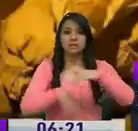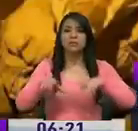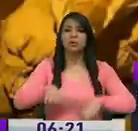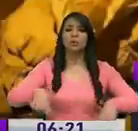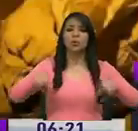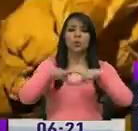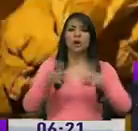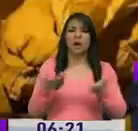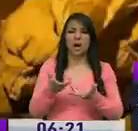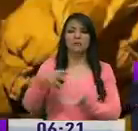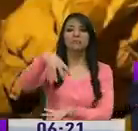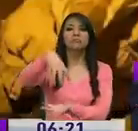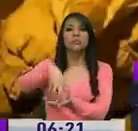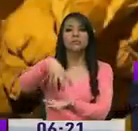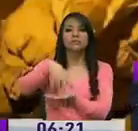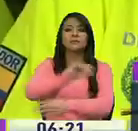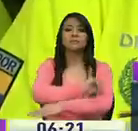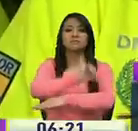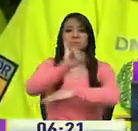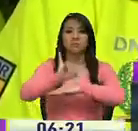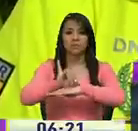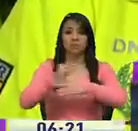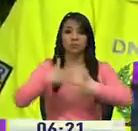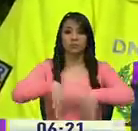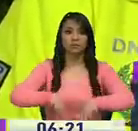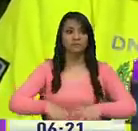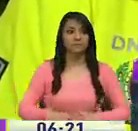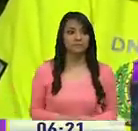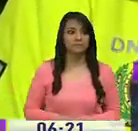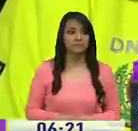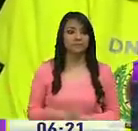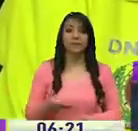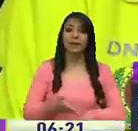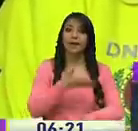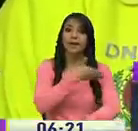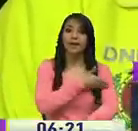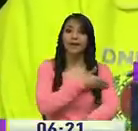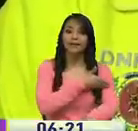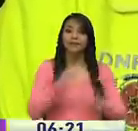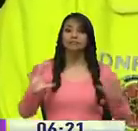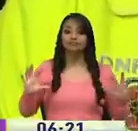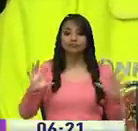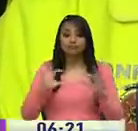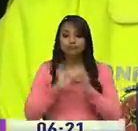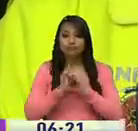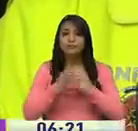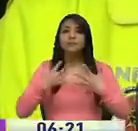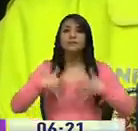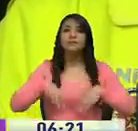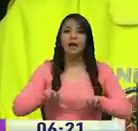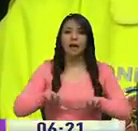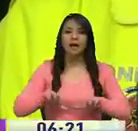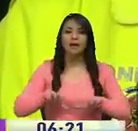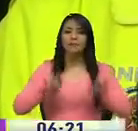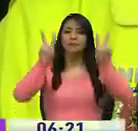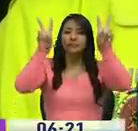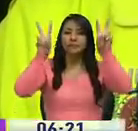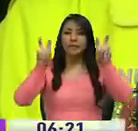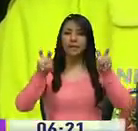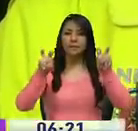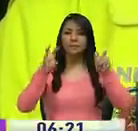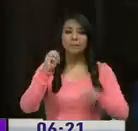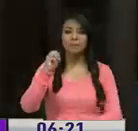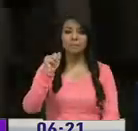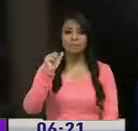Buenos Aires en la provincia de imbabura tiene relación con situaciones propias en referente al caso de